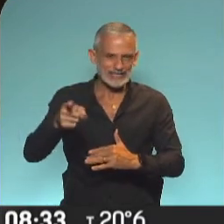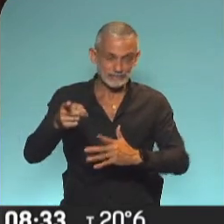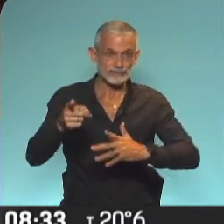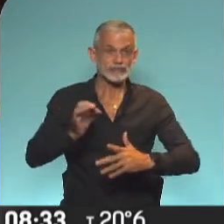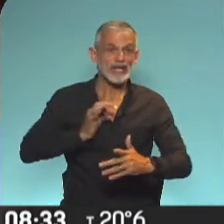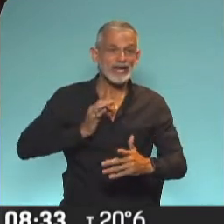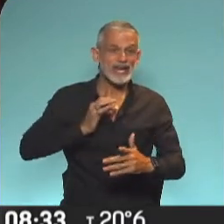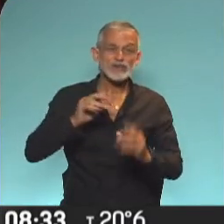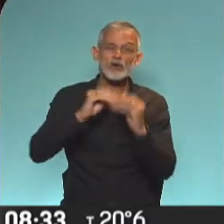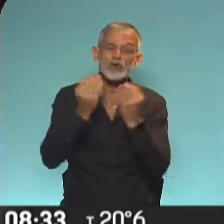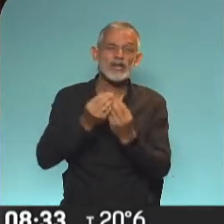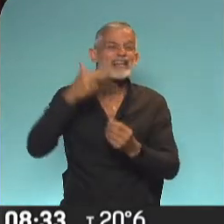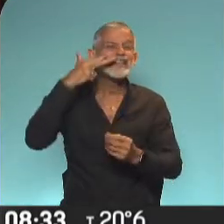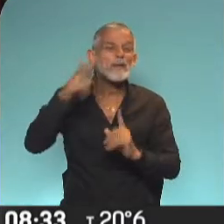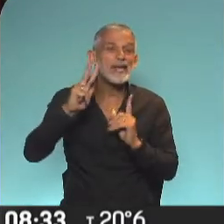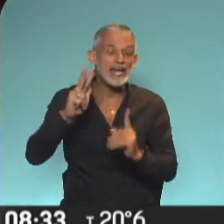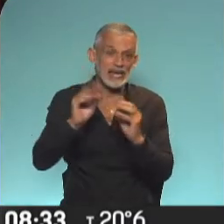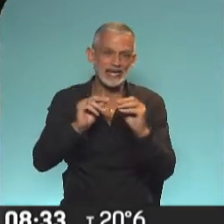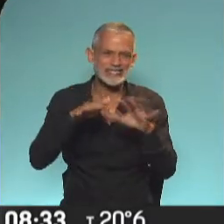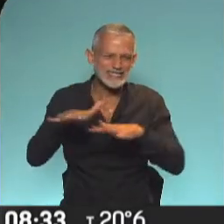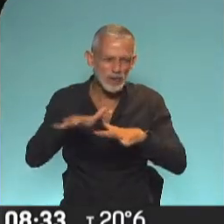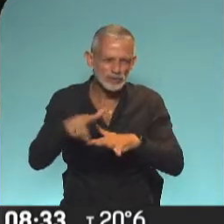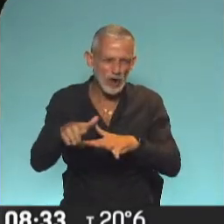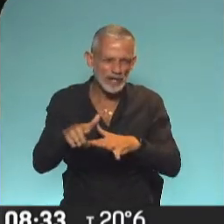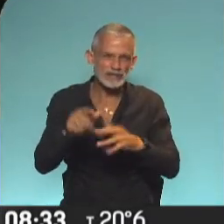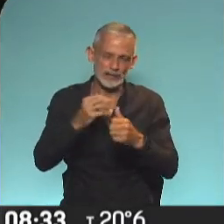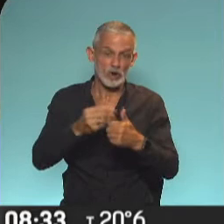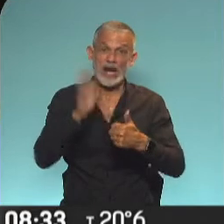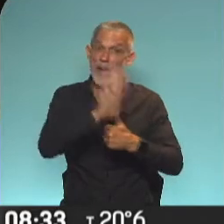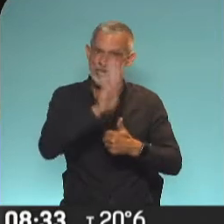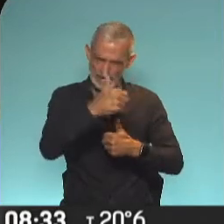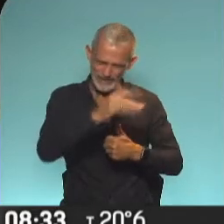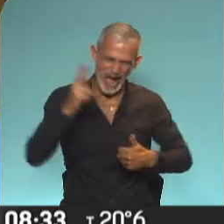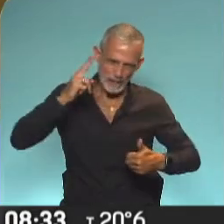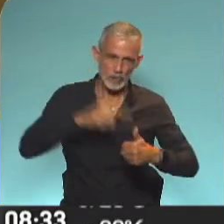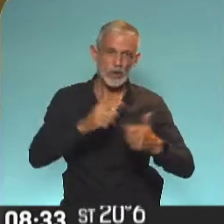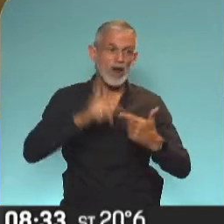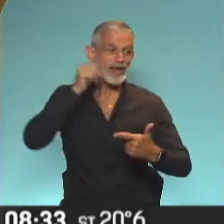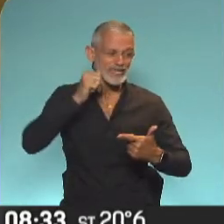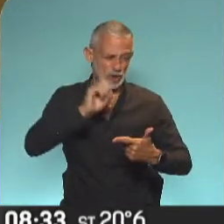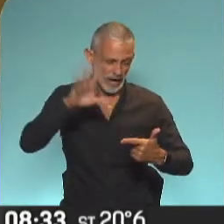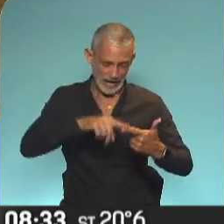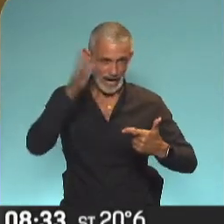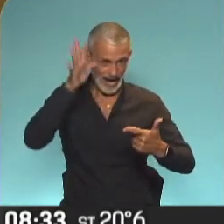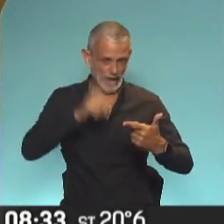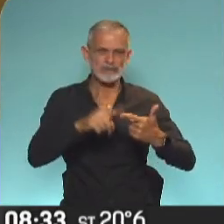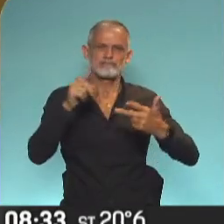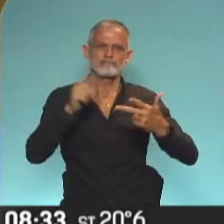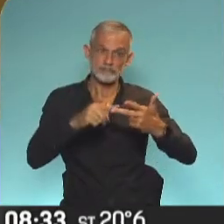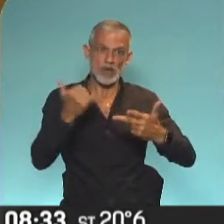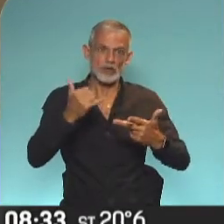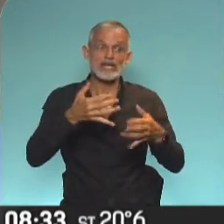de 3.000 situaciones. Estas situaciones que son amenaza de muerte, lesiones graves, o sea que